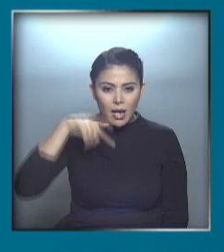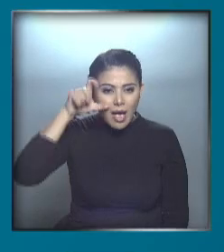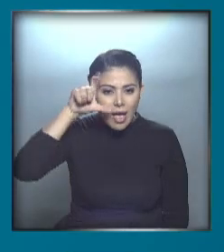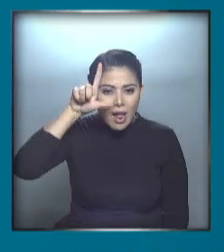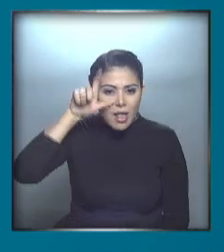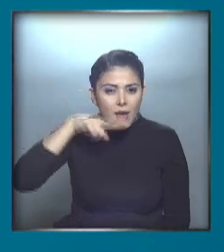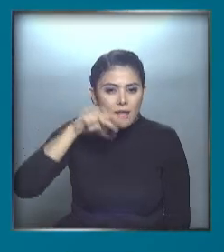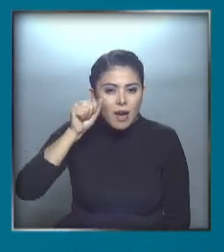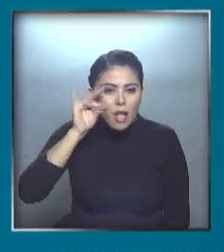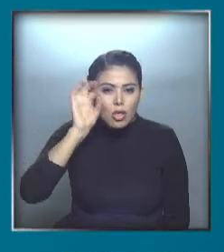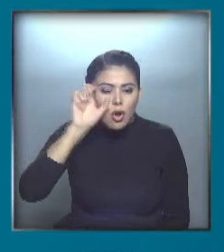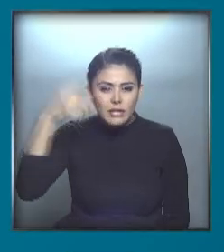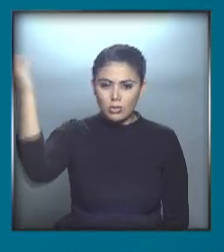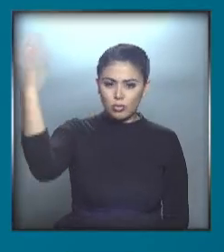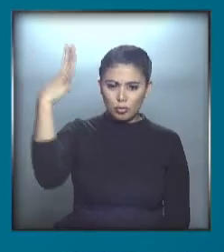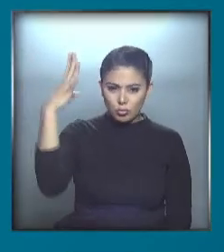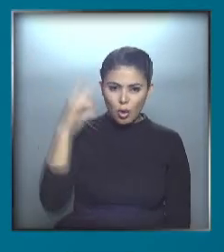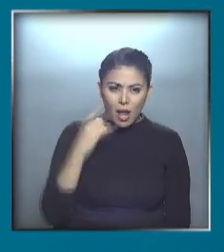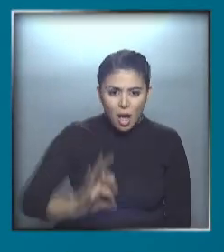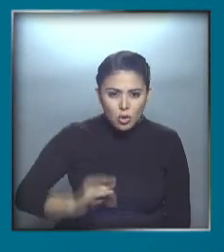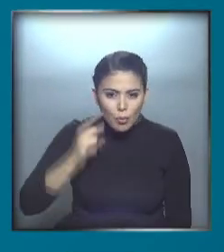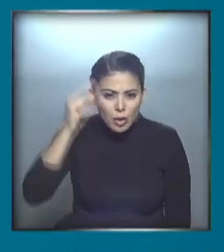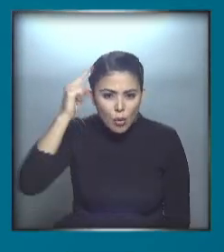Elevadores a pleno sol,